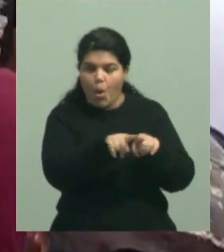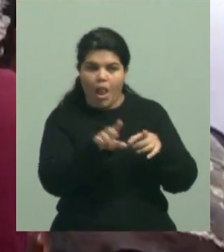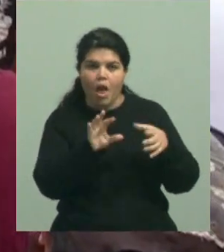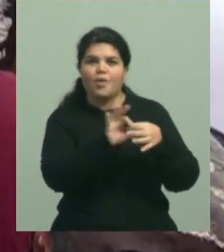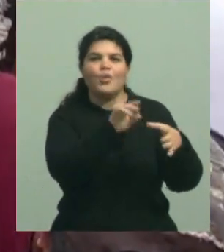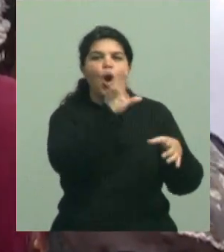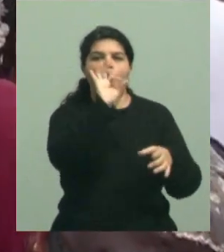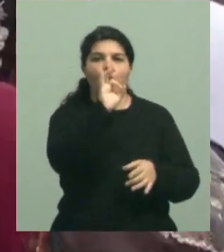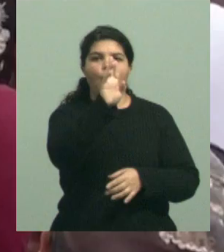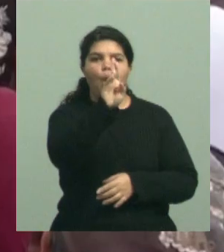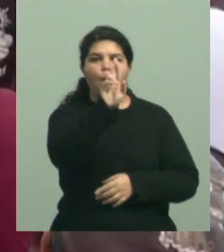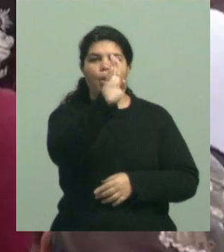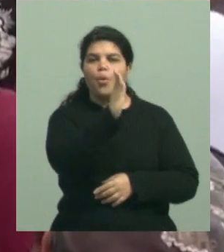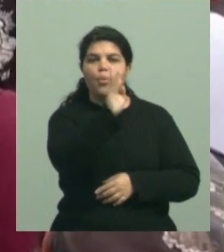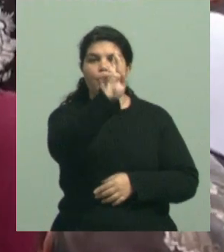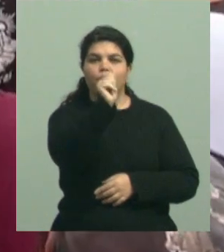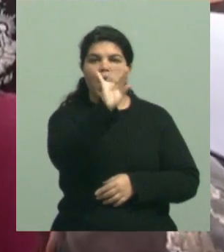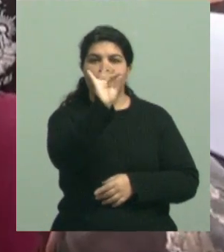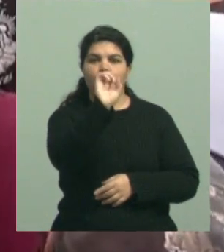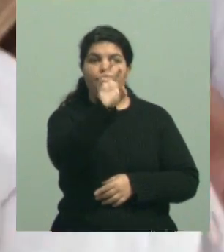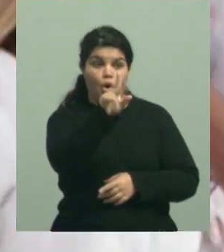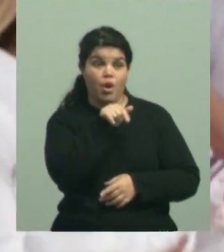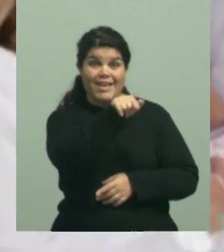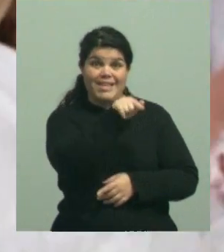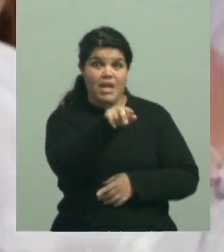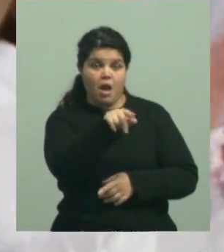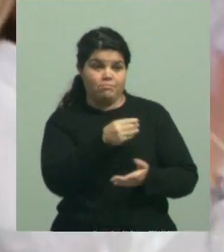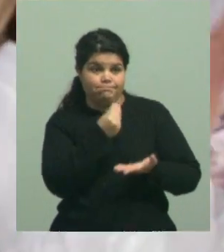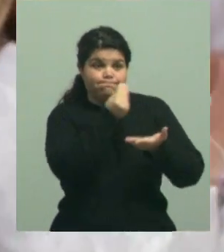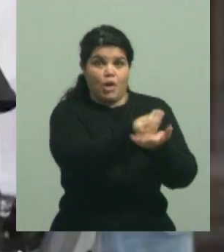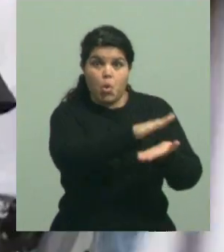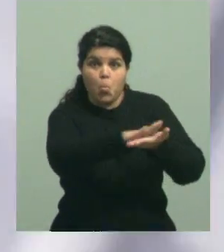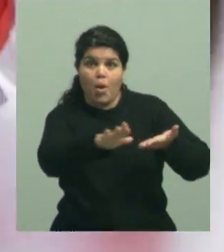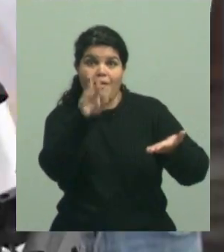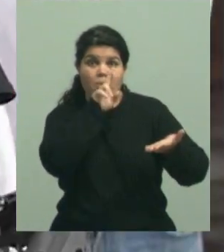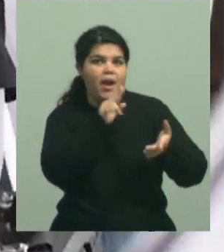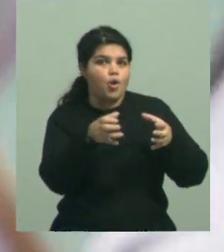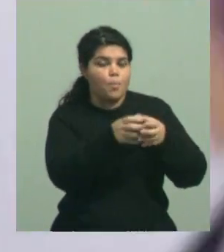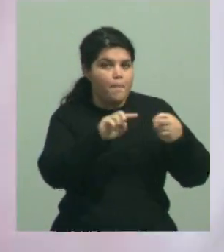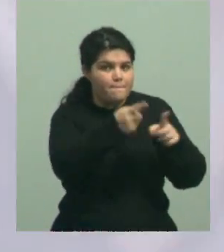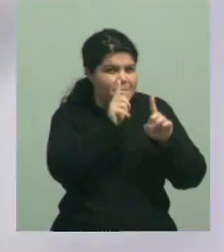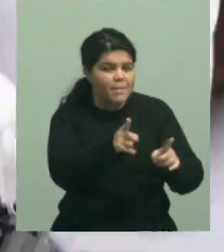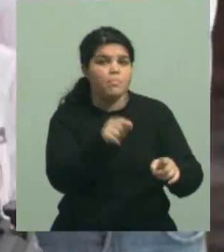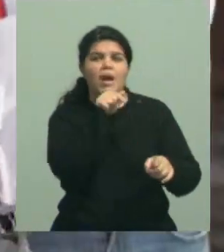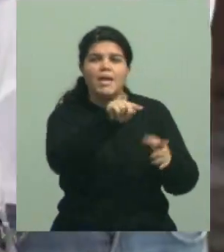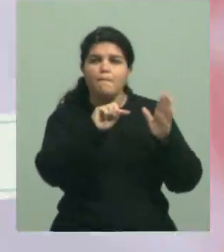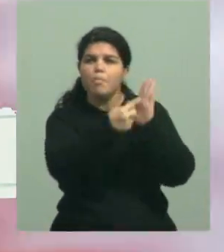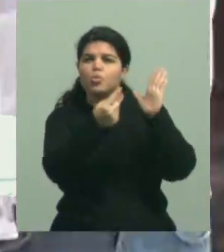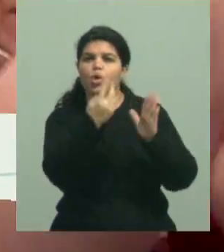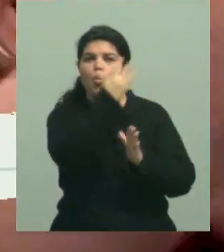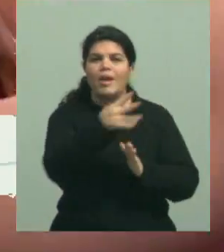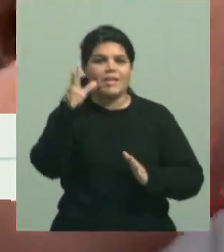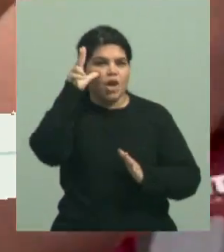López Obrador, llegó a medir en teoría alrededor de 68 puntos, lo cual es muchísimo.